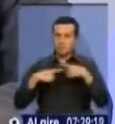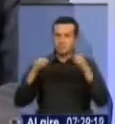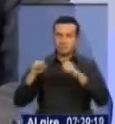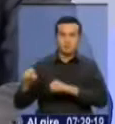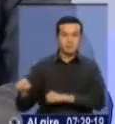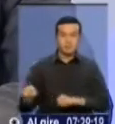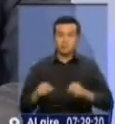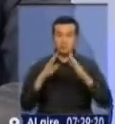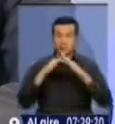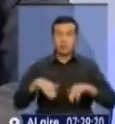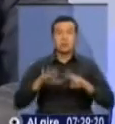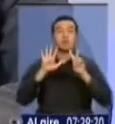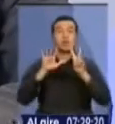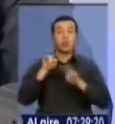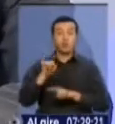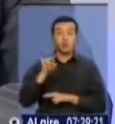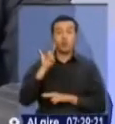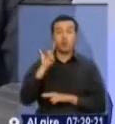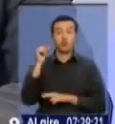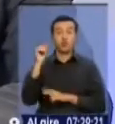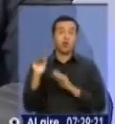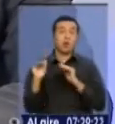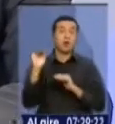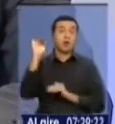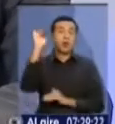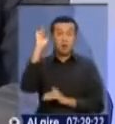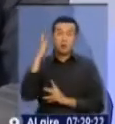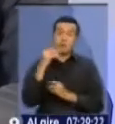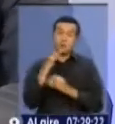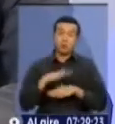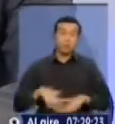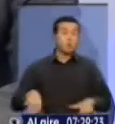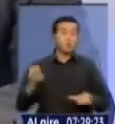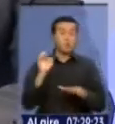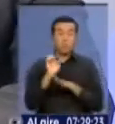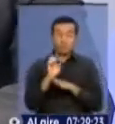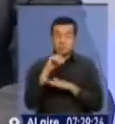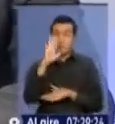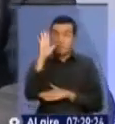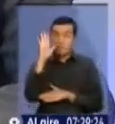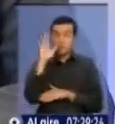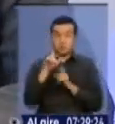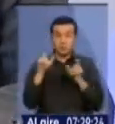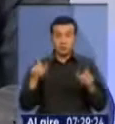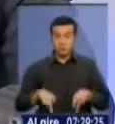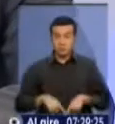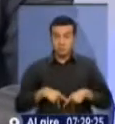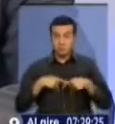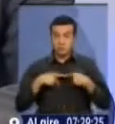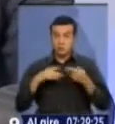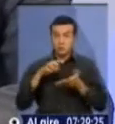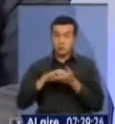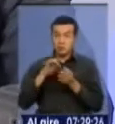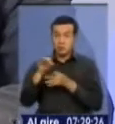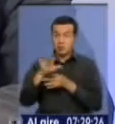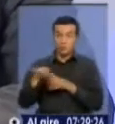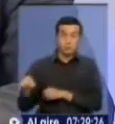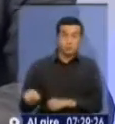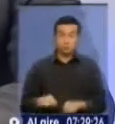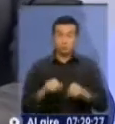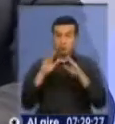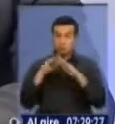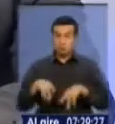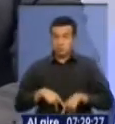de 7.8 grados obviamente el deseo de todos los ecuatorianos y especialmente de quienes habitamos en provincias afectadas por el terremoto